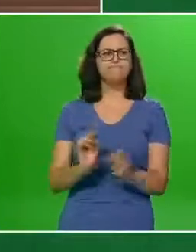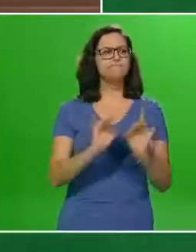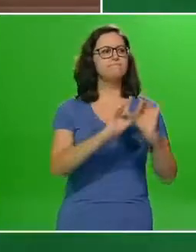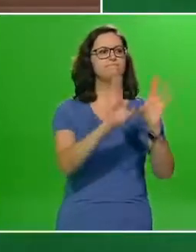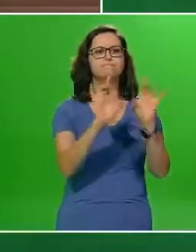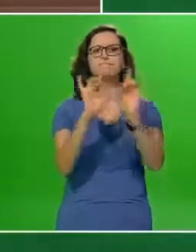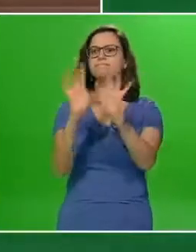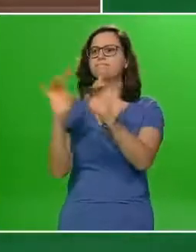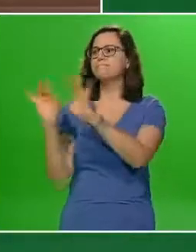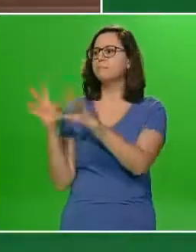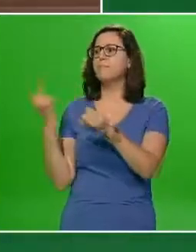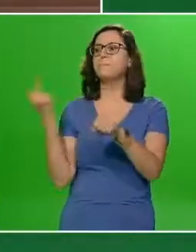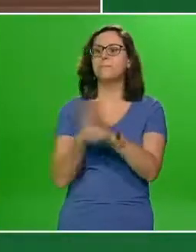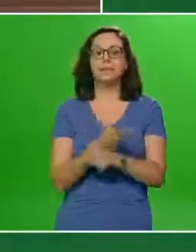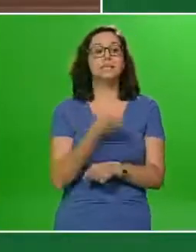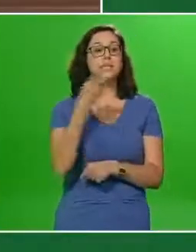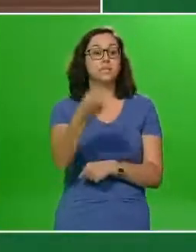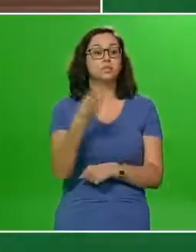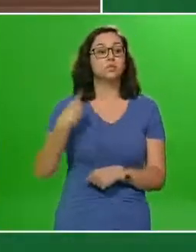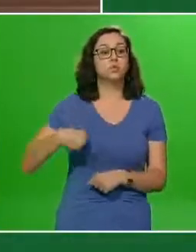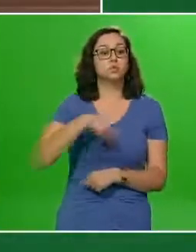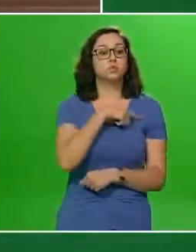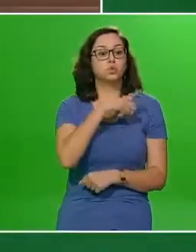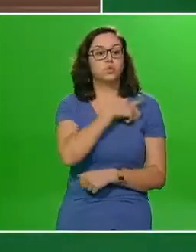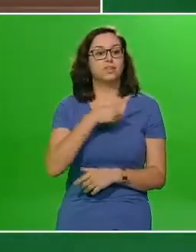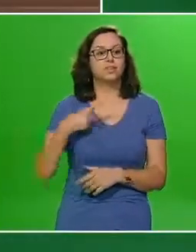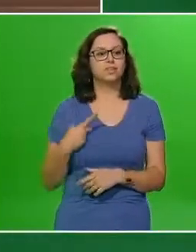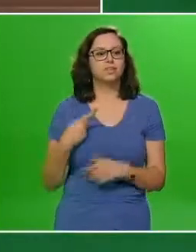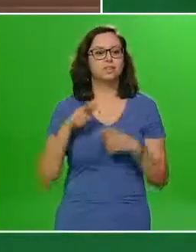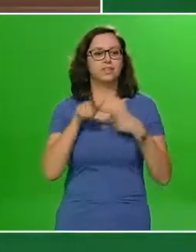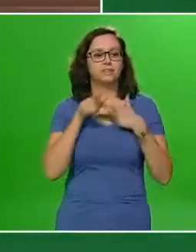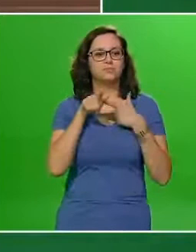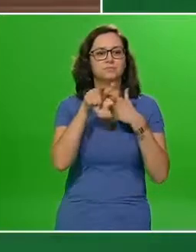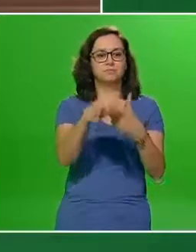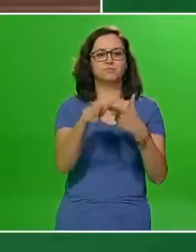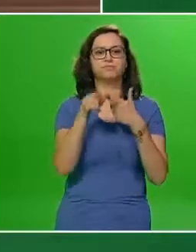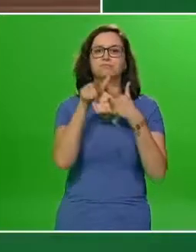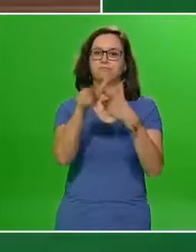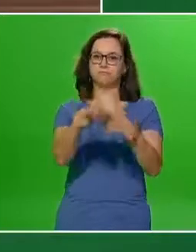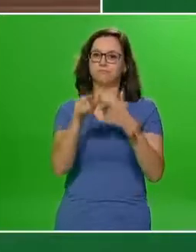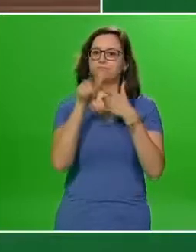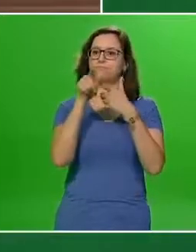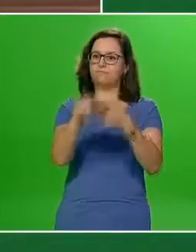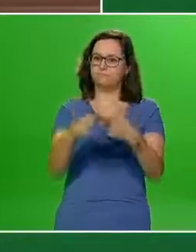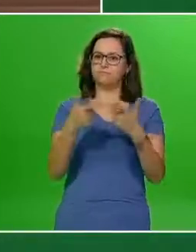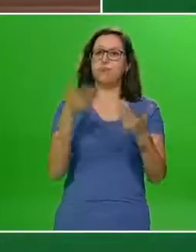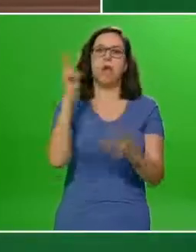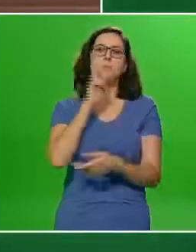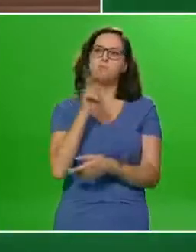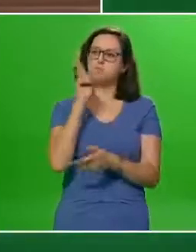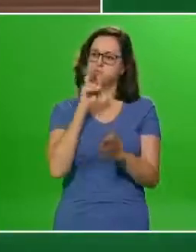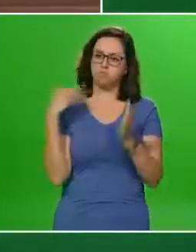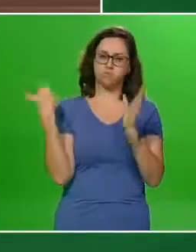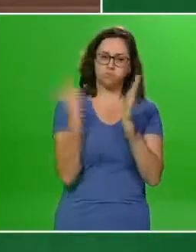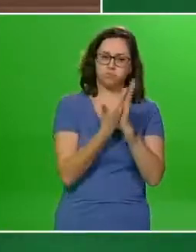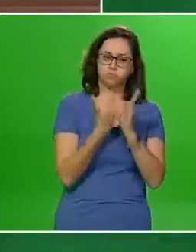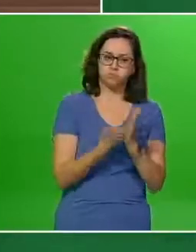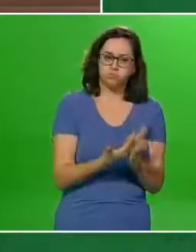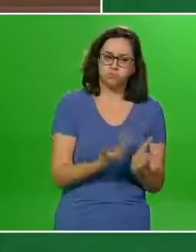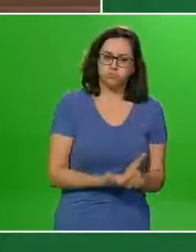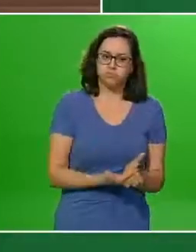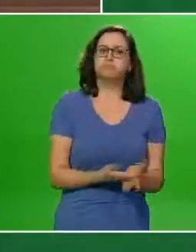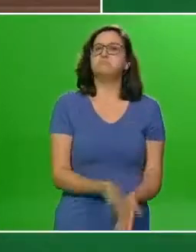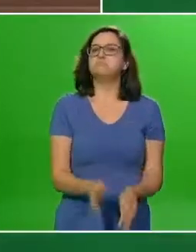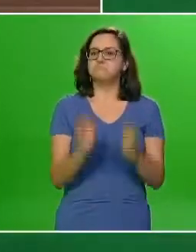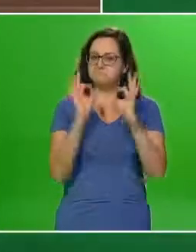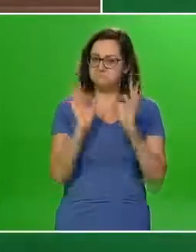y por eso seguir insistiendo a la población que tenemos toda la evidencia para